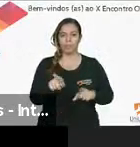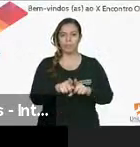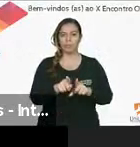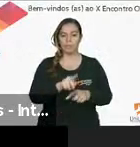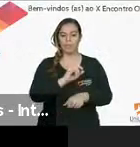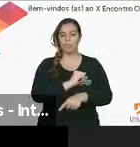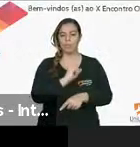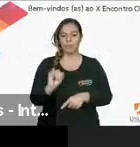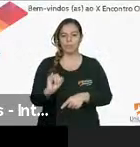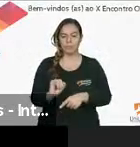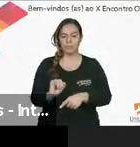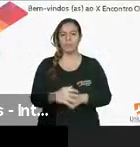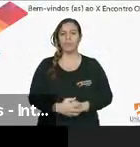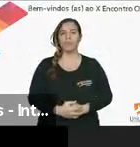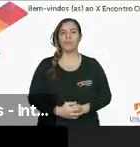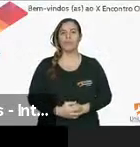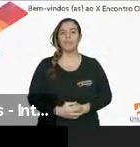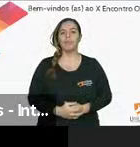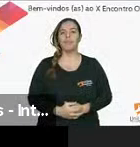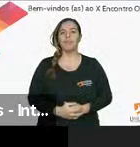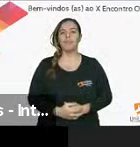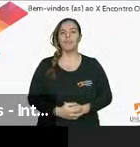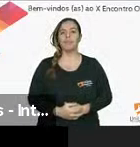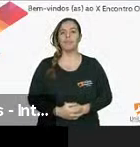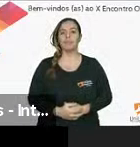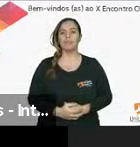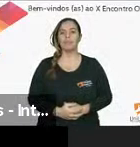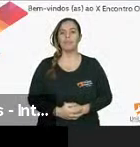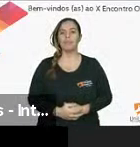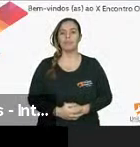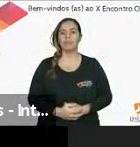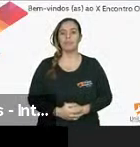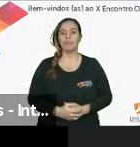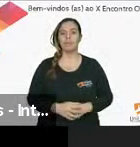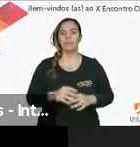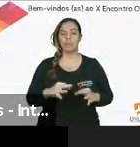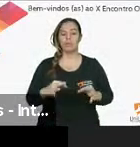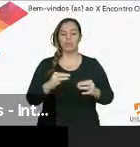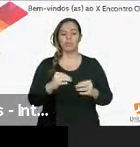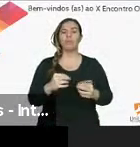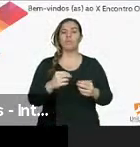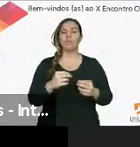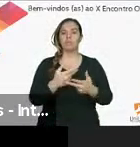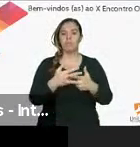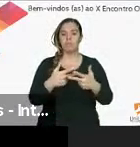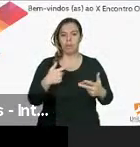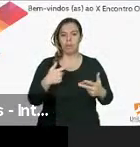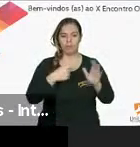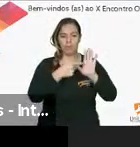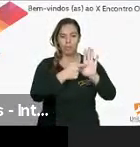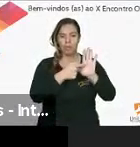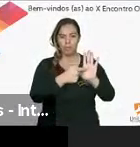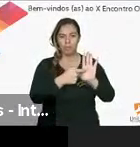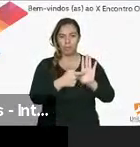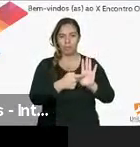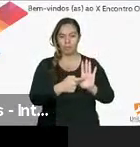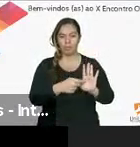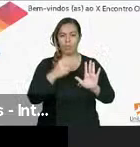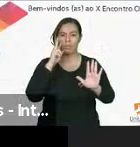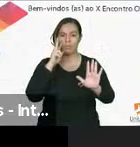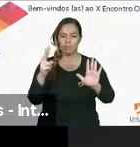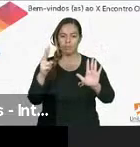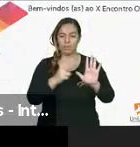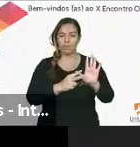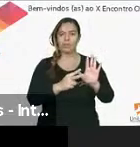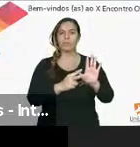fuere. Y porque en todos los casos que yo apunté aquí a la izquierda,